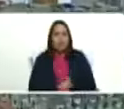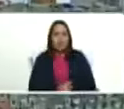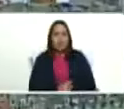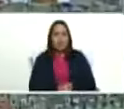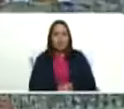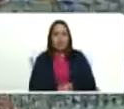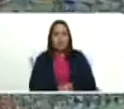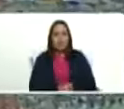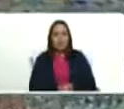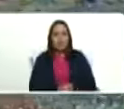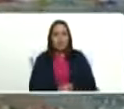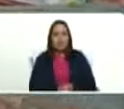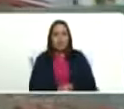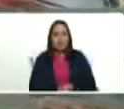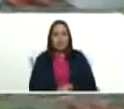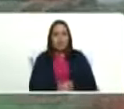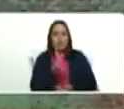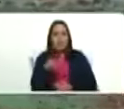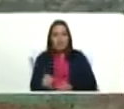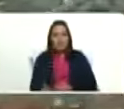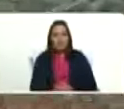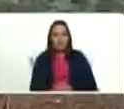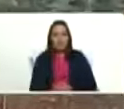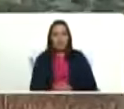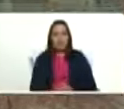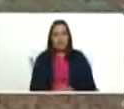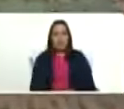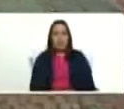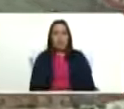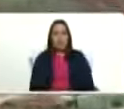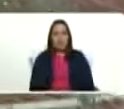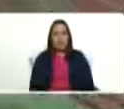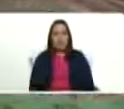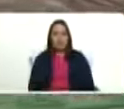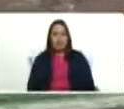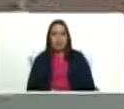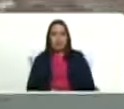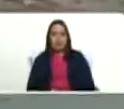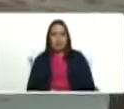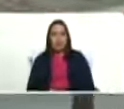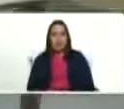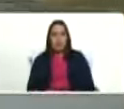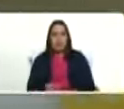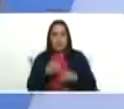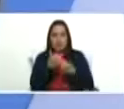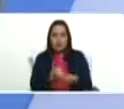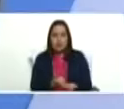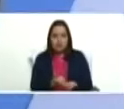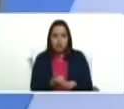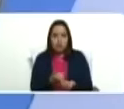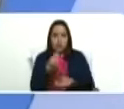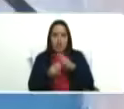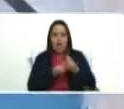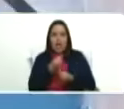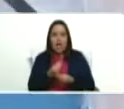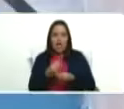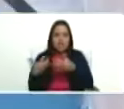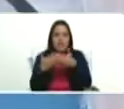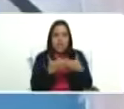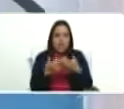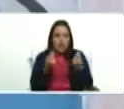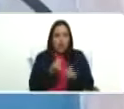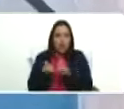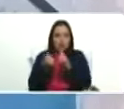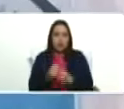libre escolaridad y también el estipendio que se les da de guerra económica. Por acá tenemos la parte